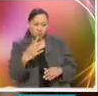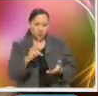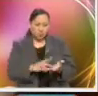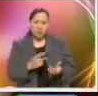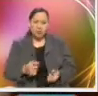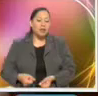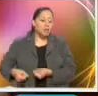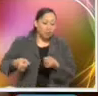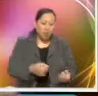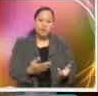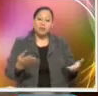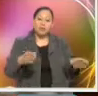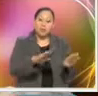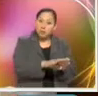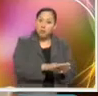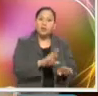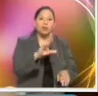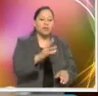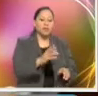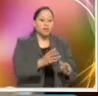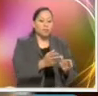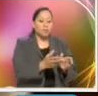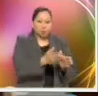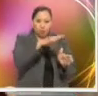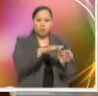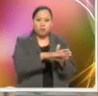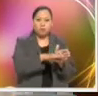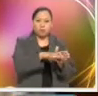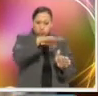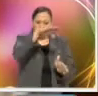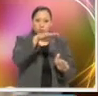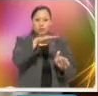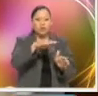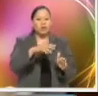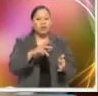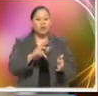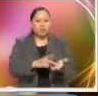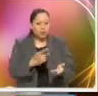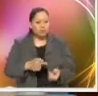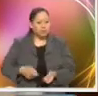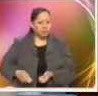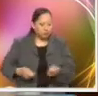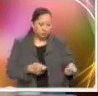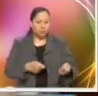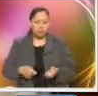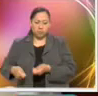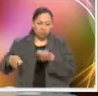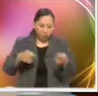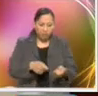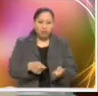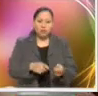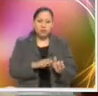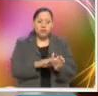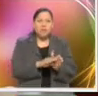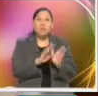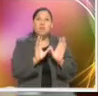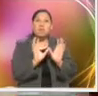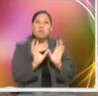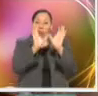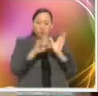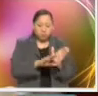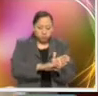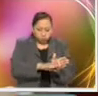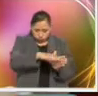intentaron enterrar en el cementerio, pero por esto que yo le cuento, que el ataúd salía desde el fondo de la tierra empujándolo hasta la